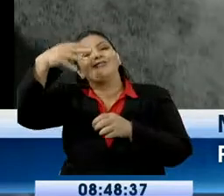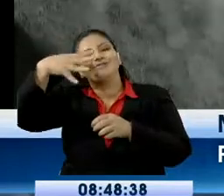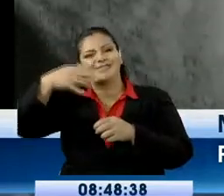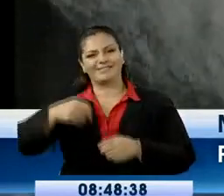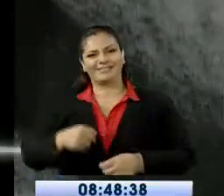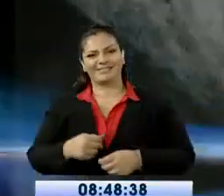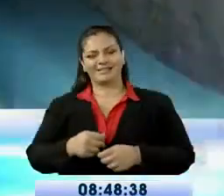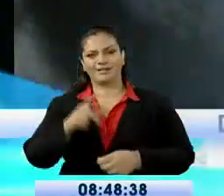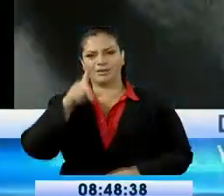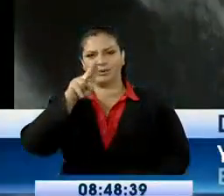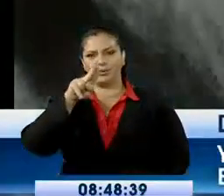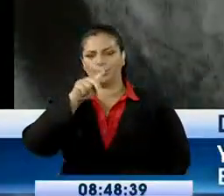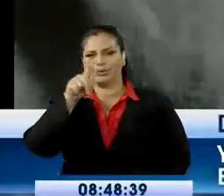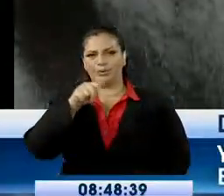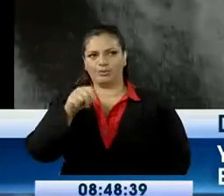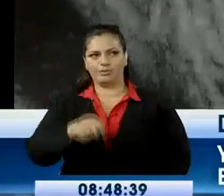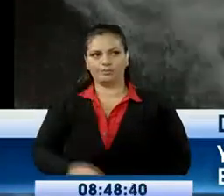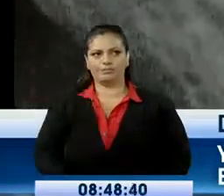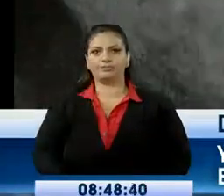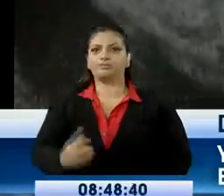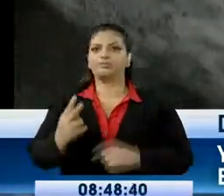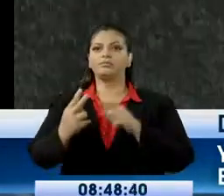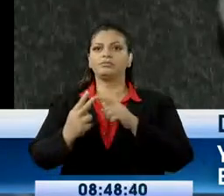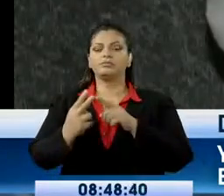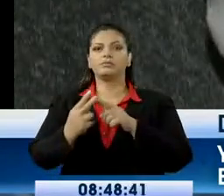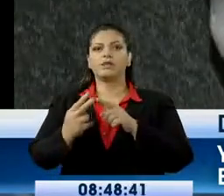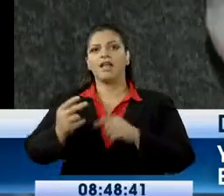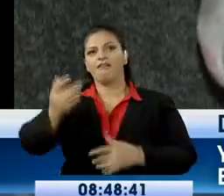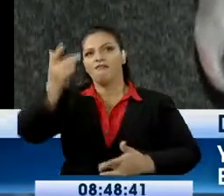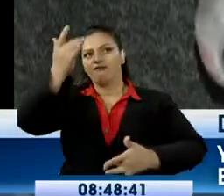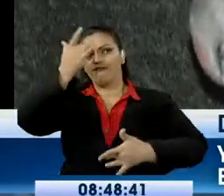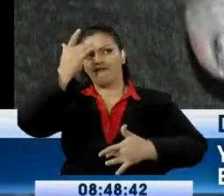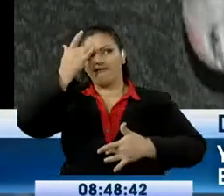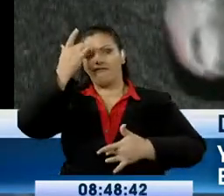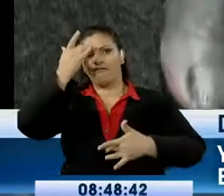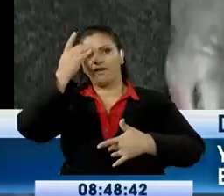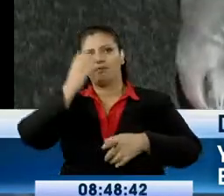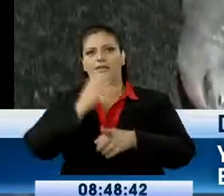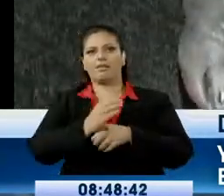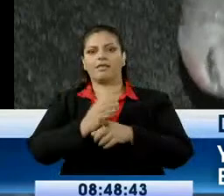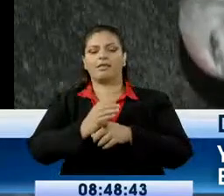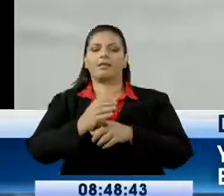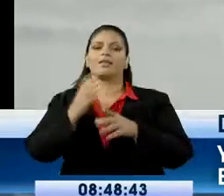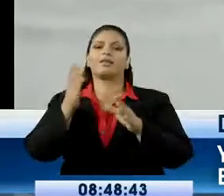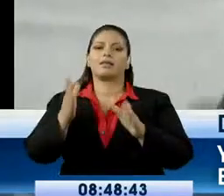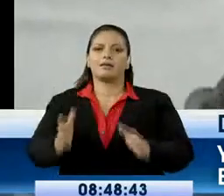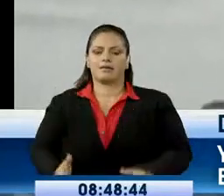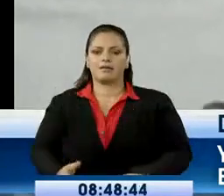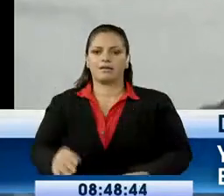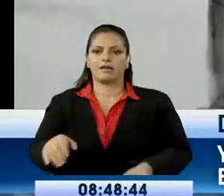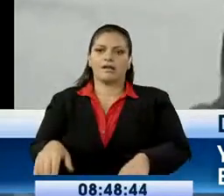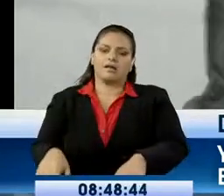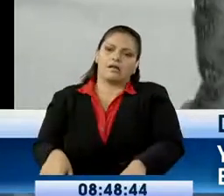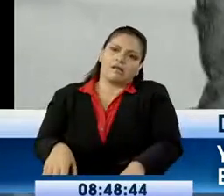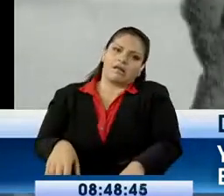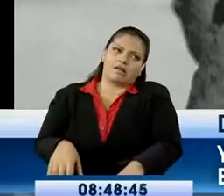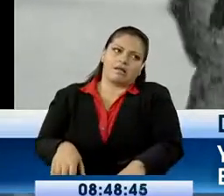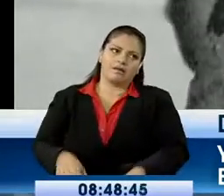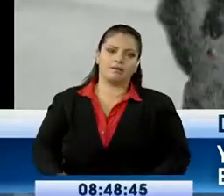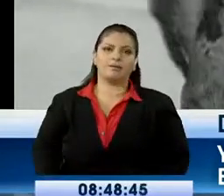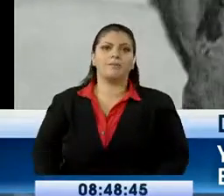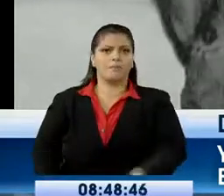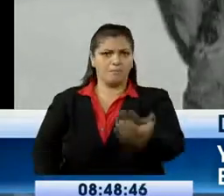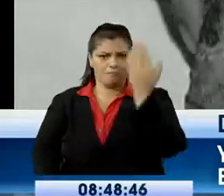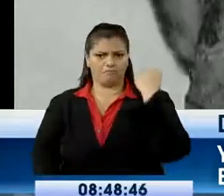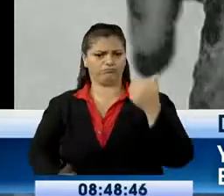Dominguita de niña sufrió de poliomielitis, quedó con discapacidad en una de sus piernas. De joven su esposo la abandonó con dos hijos